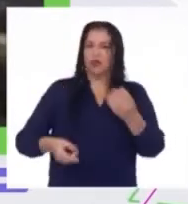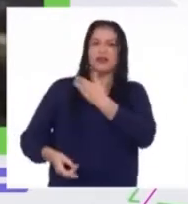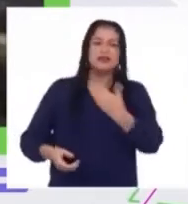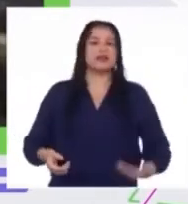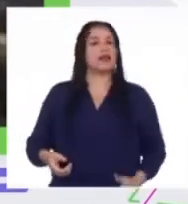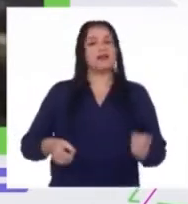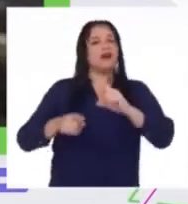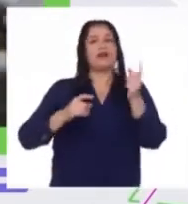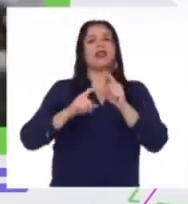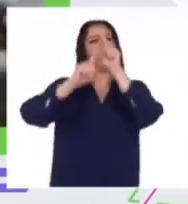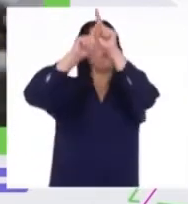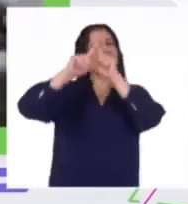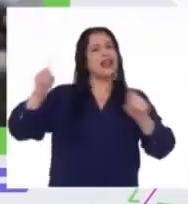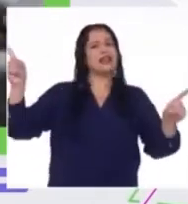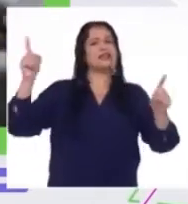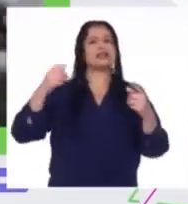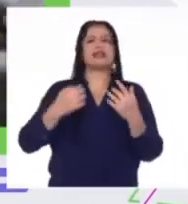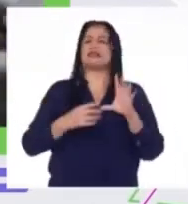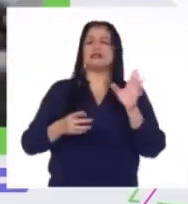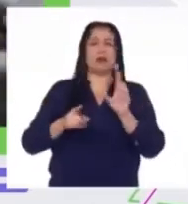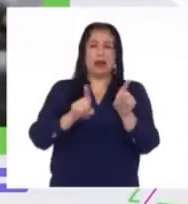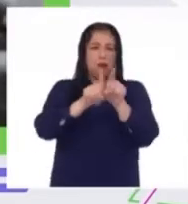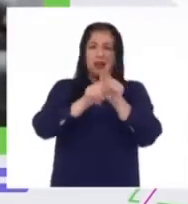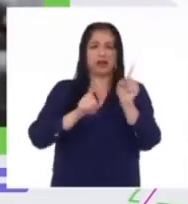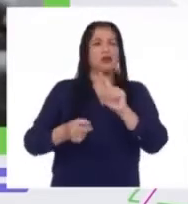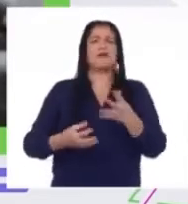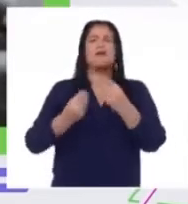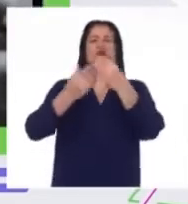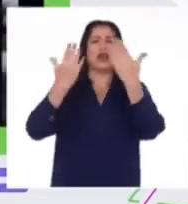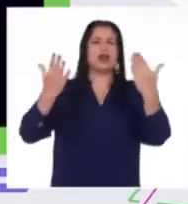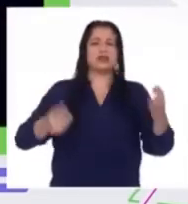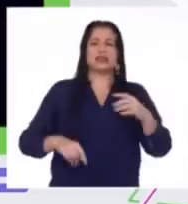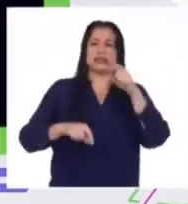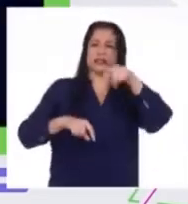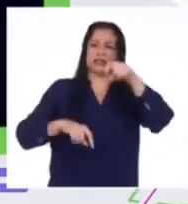de desigualdad que los afectan. Todavía hay muchos aspectos por mejorar.